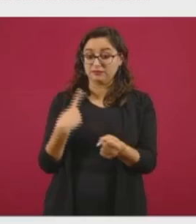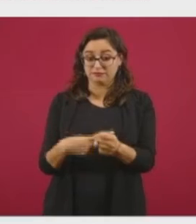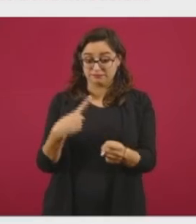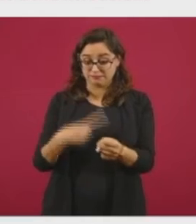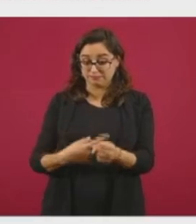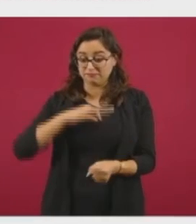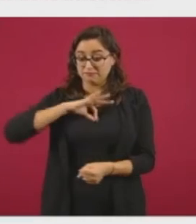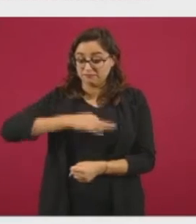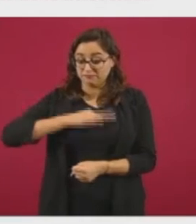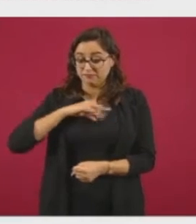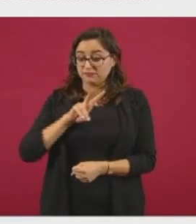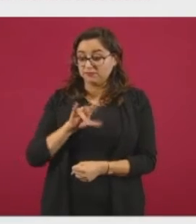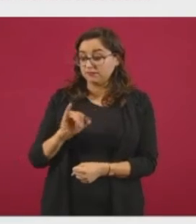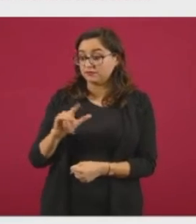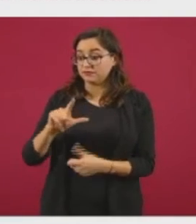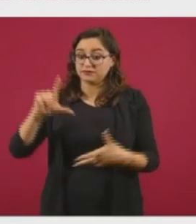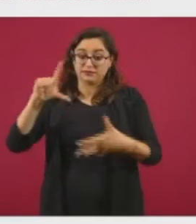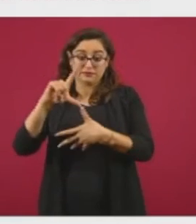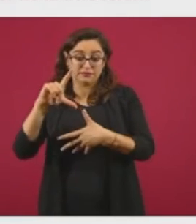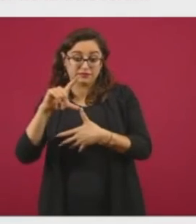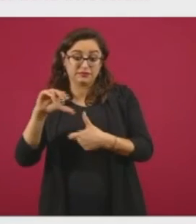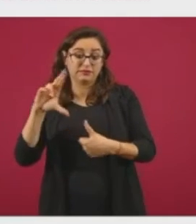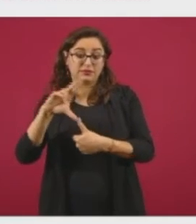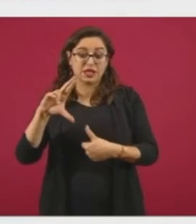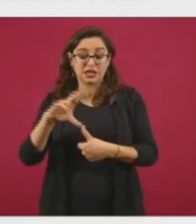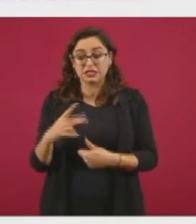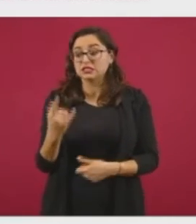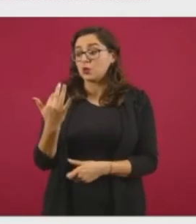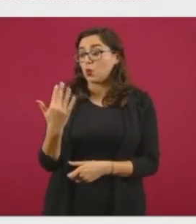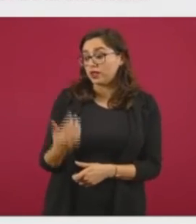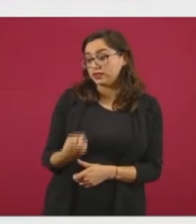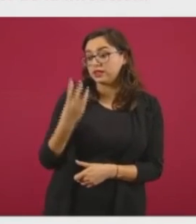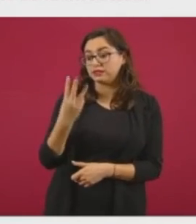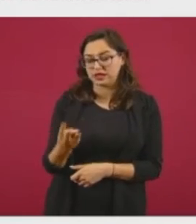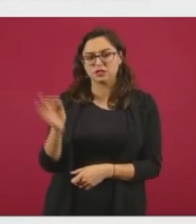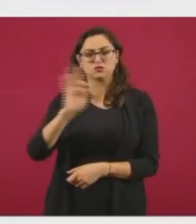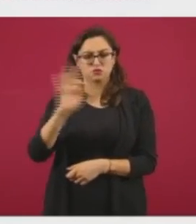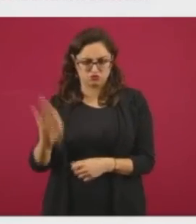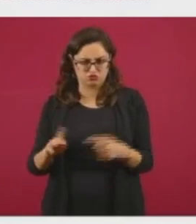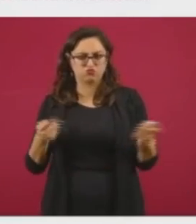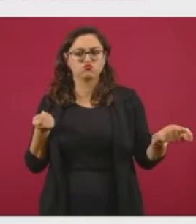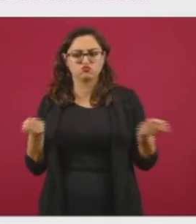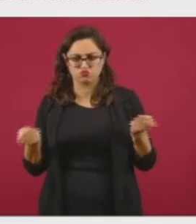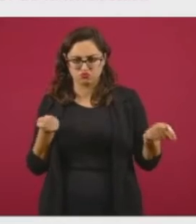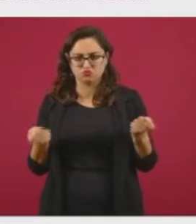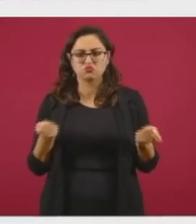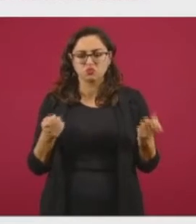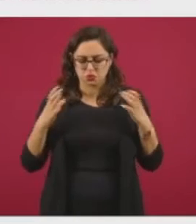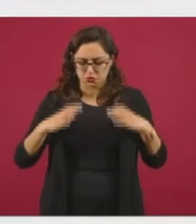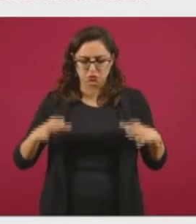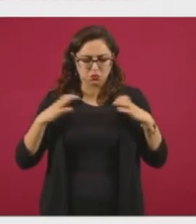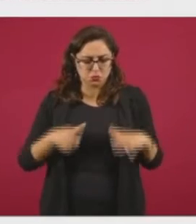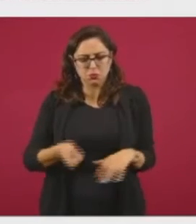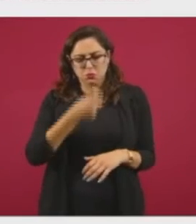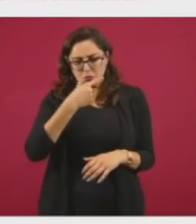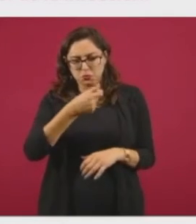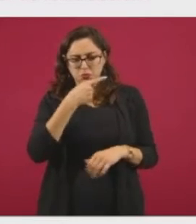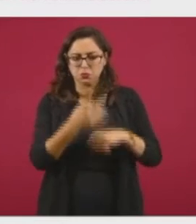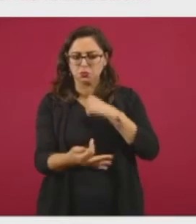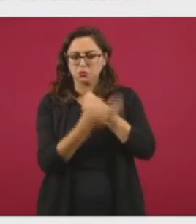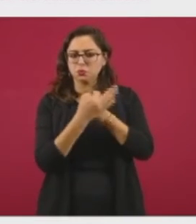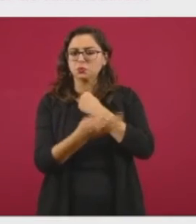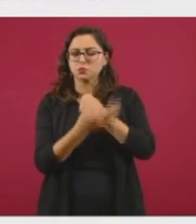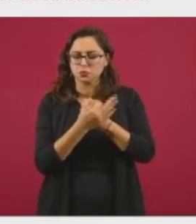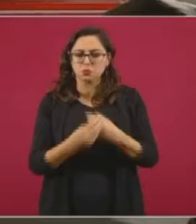América Latina y el Caribe, el 53% ha podido controlar la carga viral en su sistema gracias al tratamiento